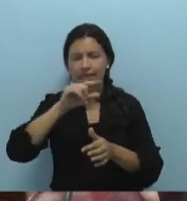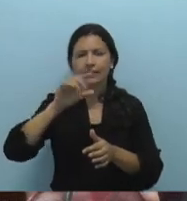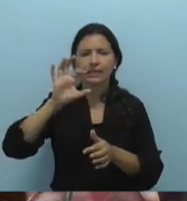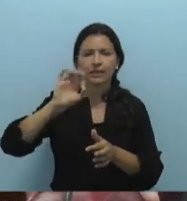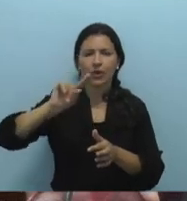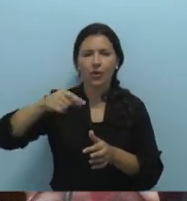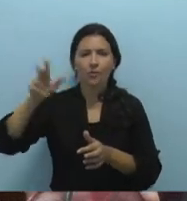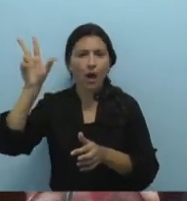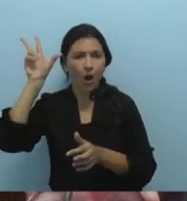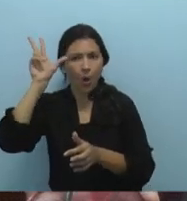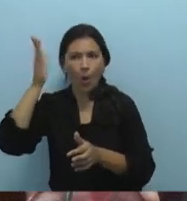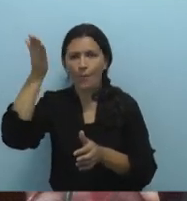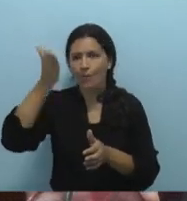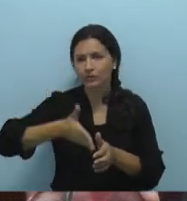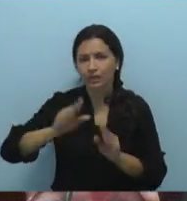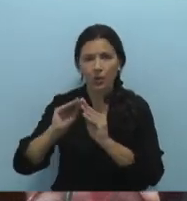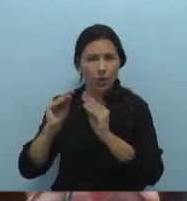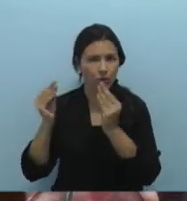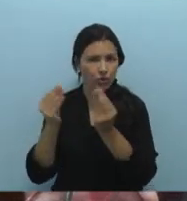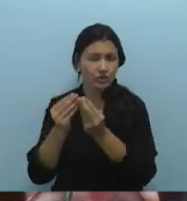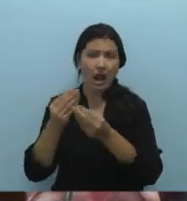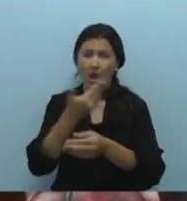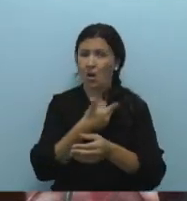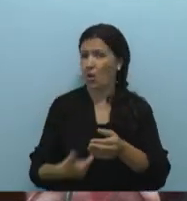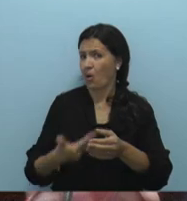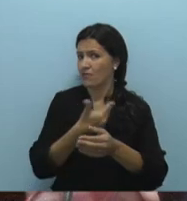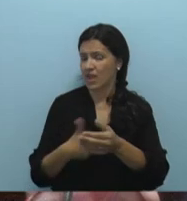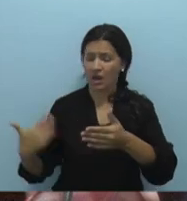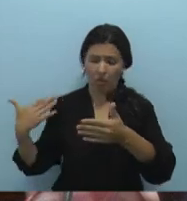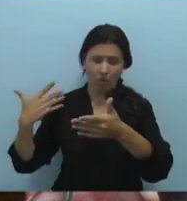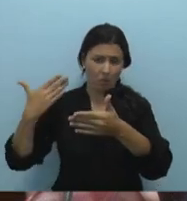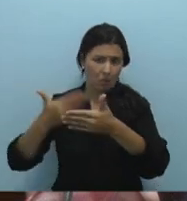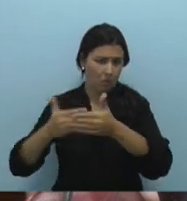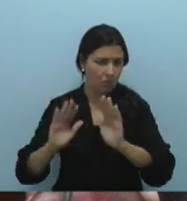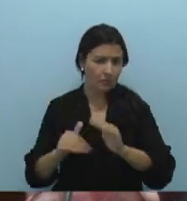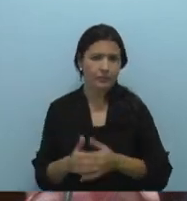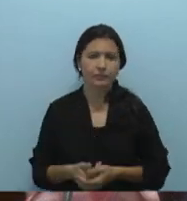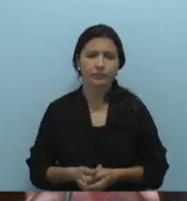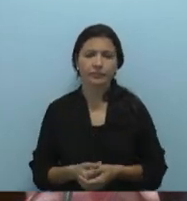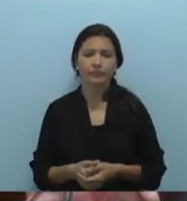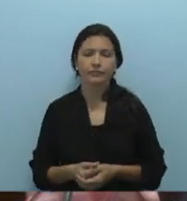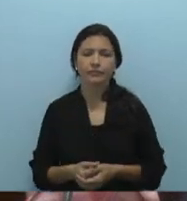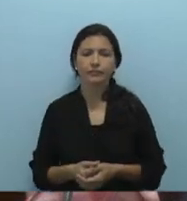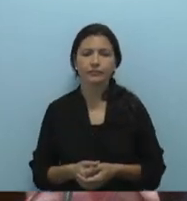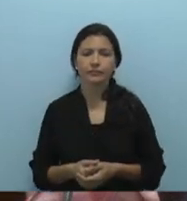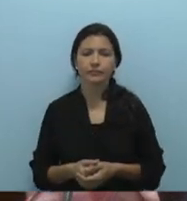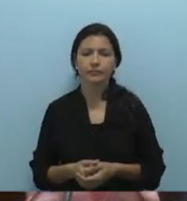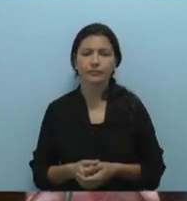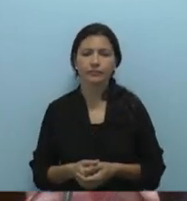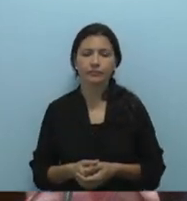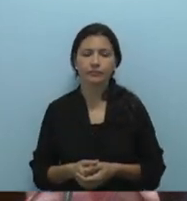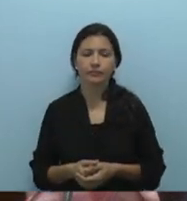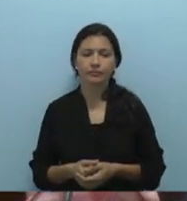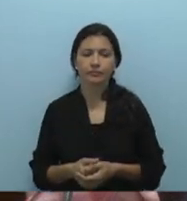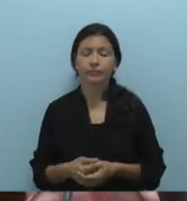0,7-0,8% en todos los gobiernos que se dieron en este periodo. Lo que vamos o lo que llevamos